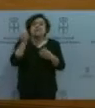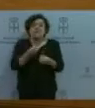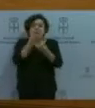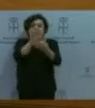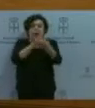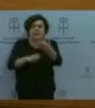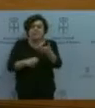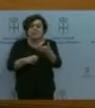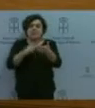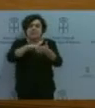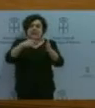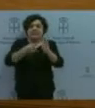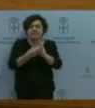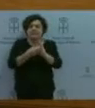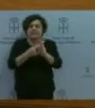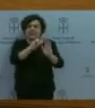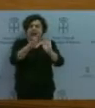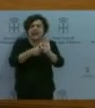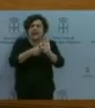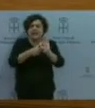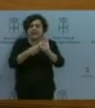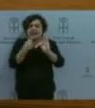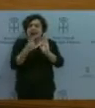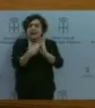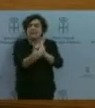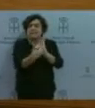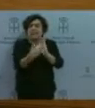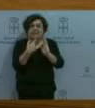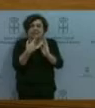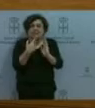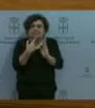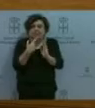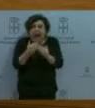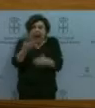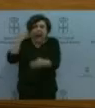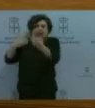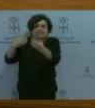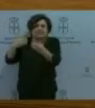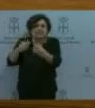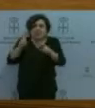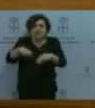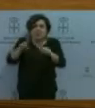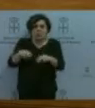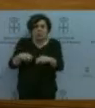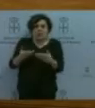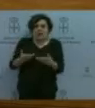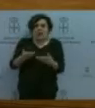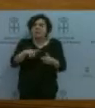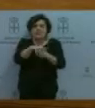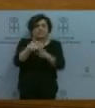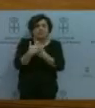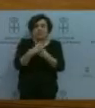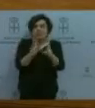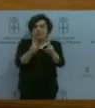como este, que en tales términos carecían de precedentes. Es decir, se estaba dando una situación inédita. Esperemos, y esa es la segunda idea, que